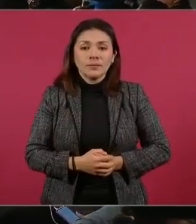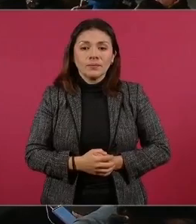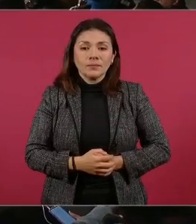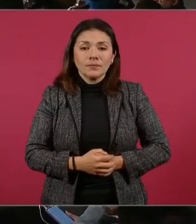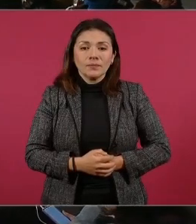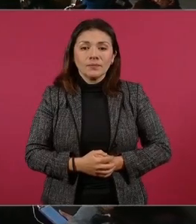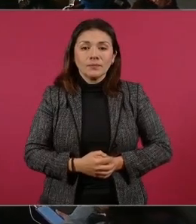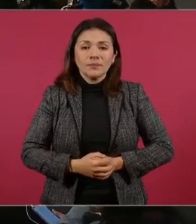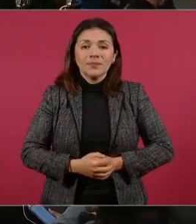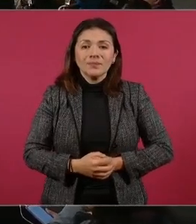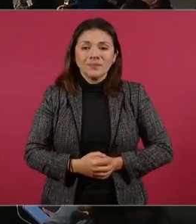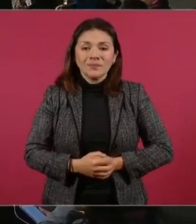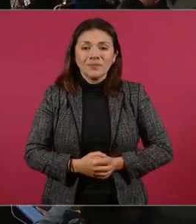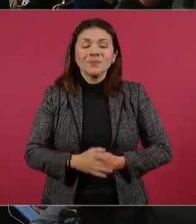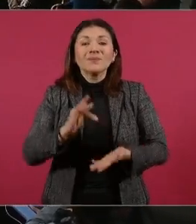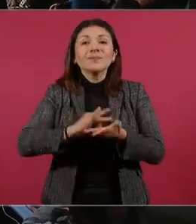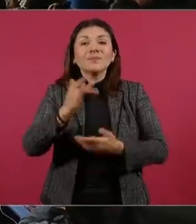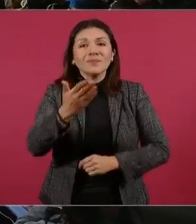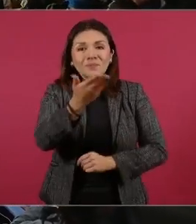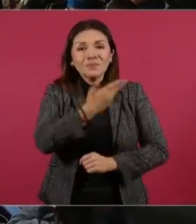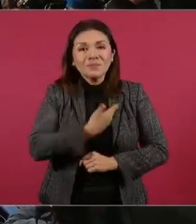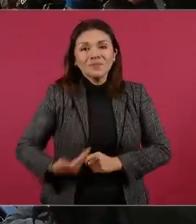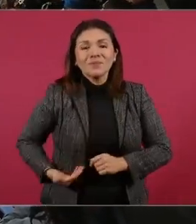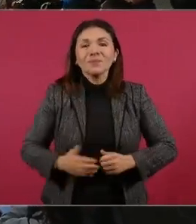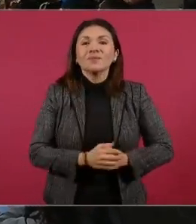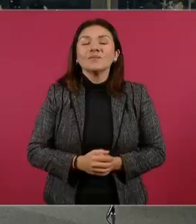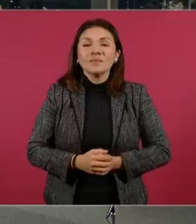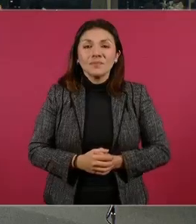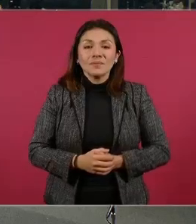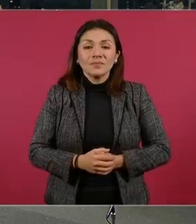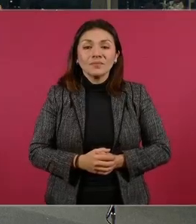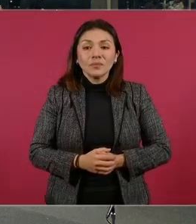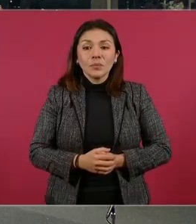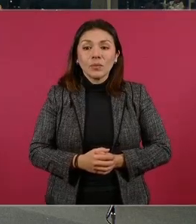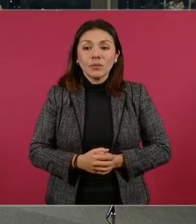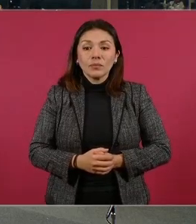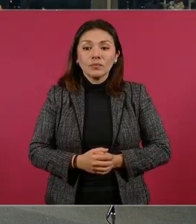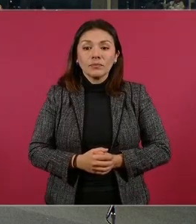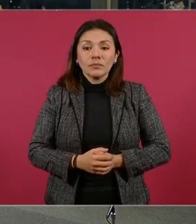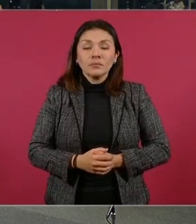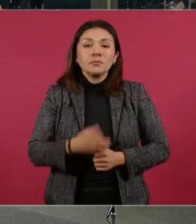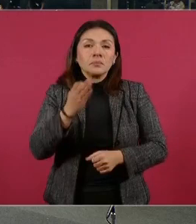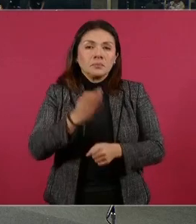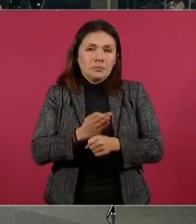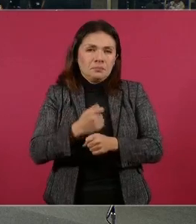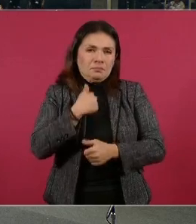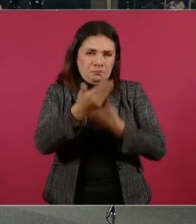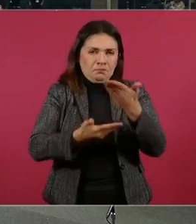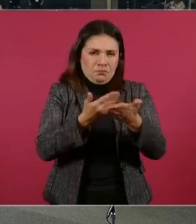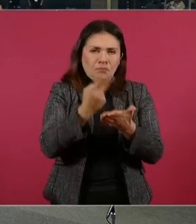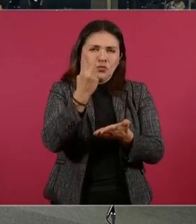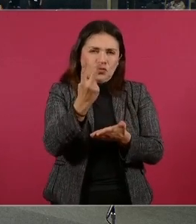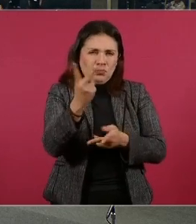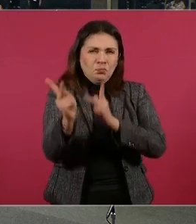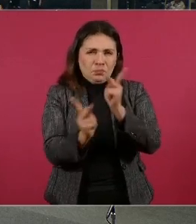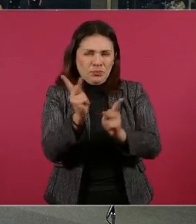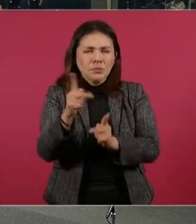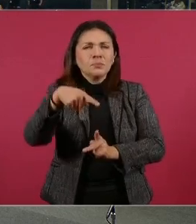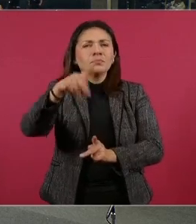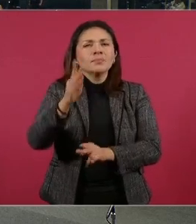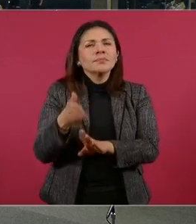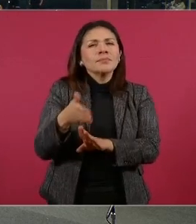atiende Gracias presidente Bueno antes de plantearle las dos preguntas que traigo le